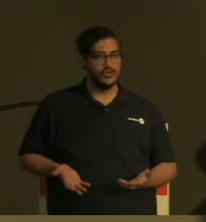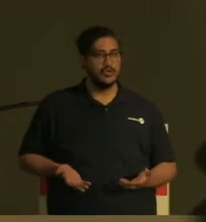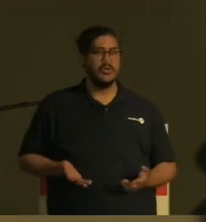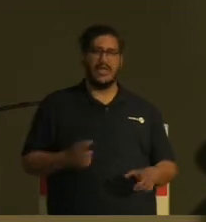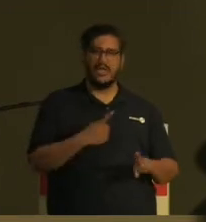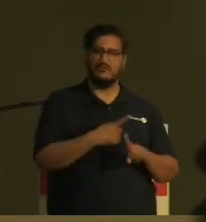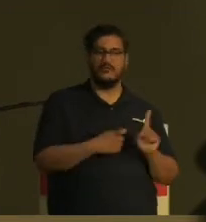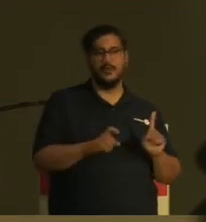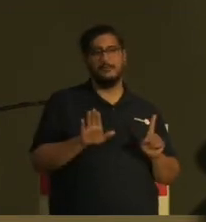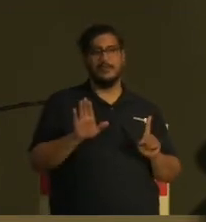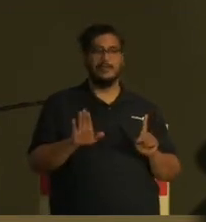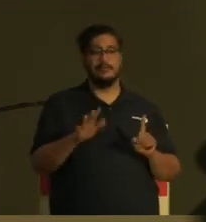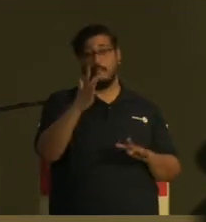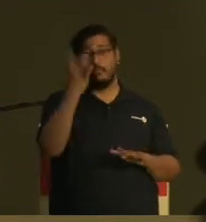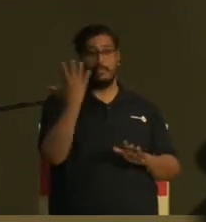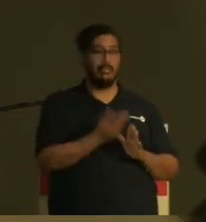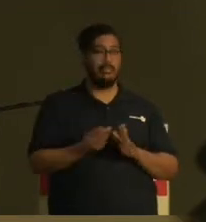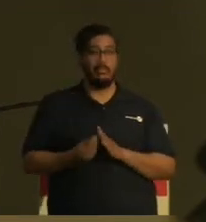y vacíos, ¿no?